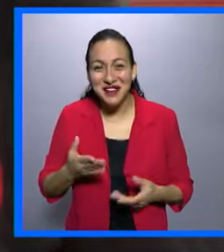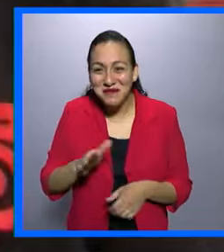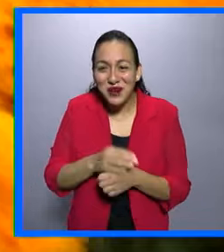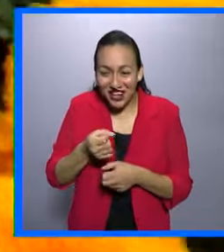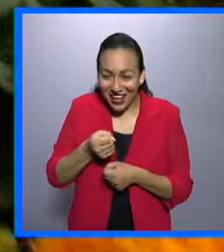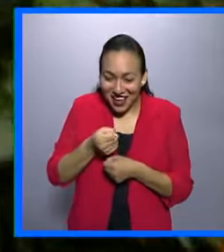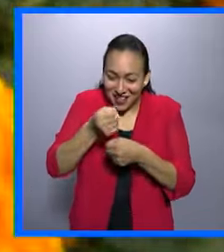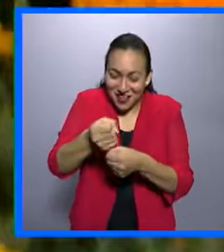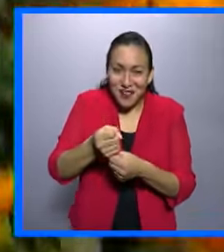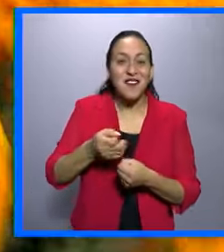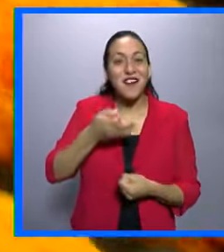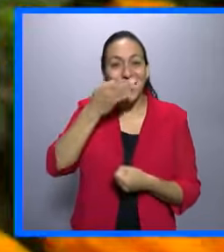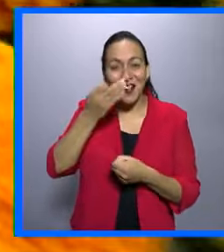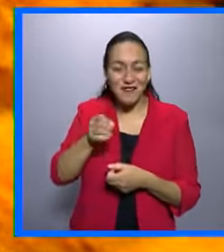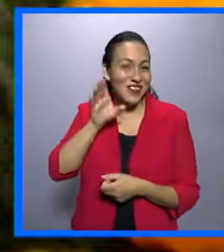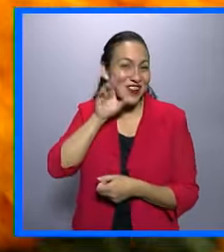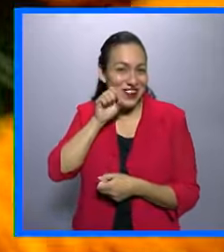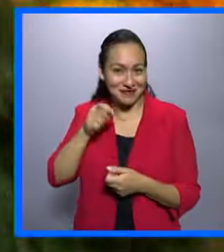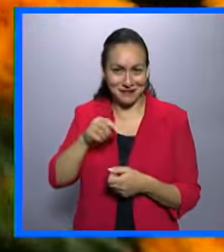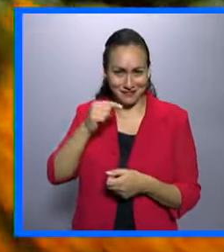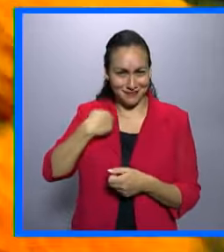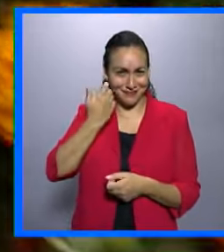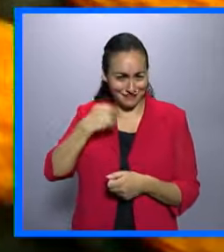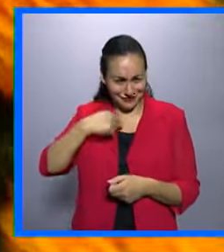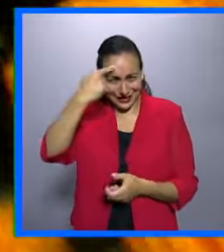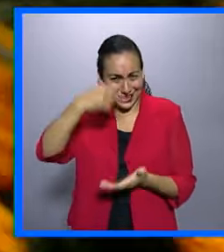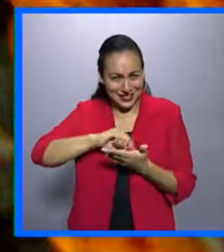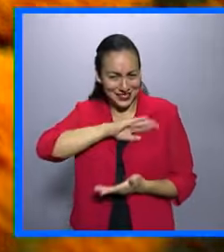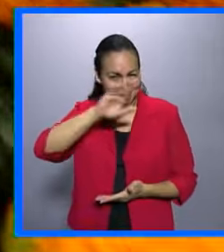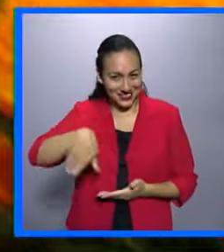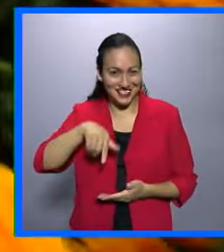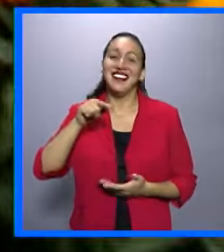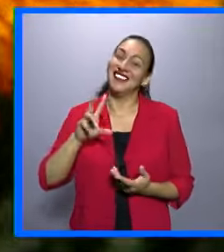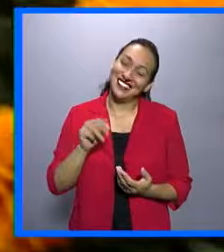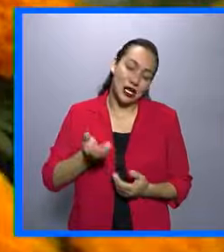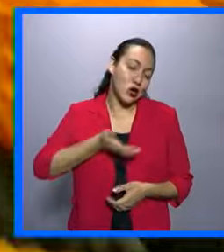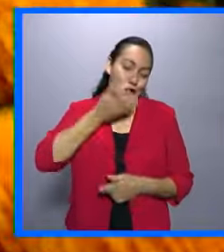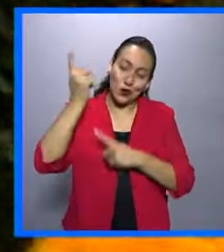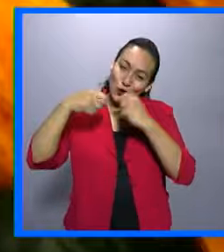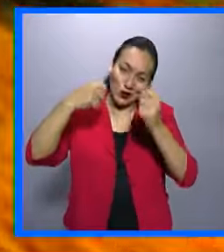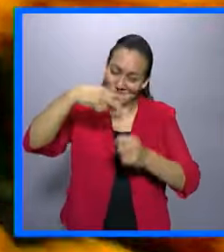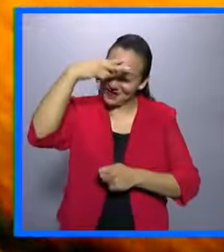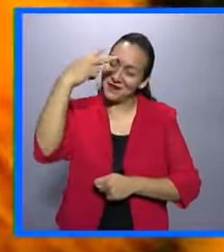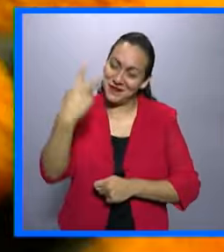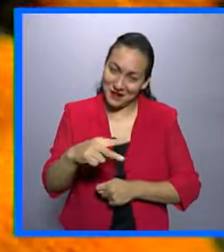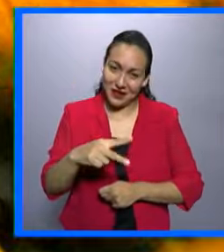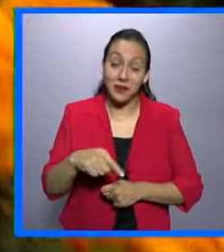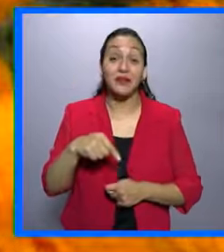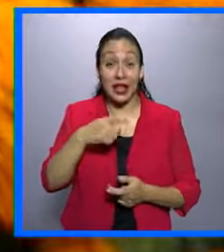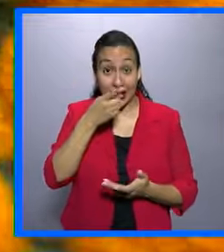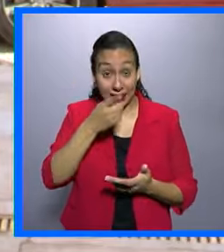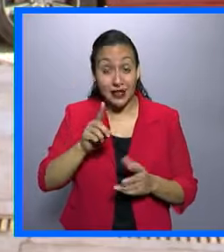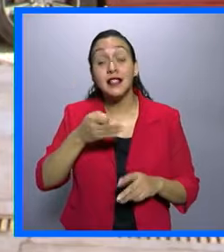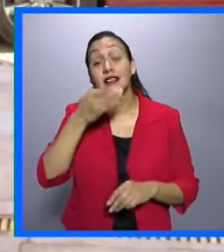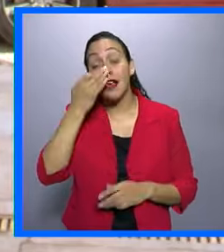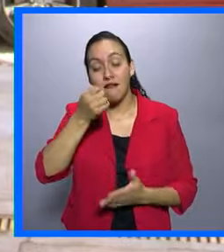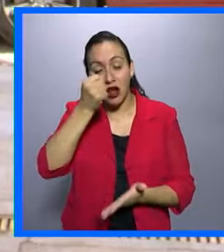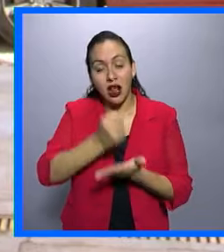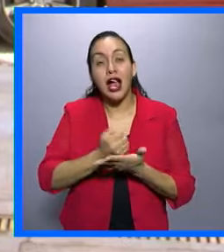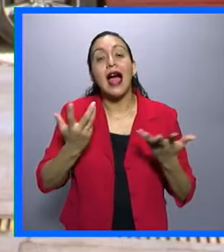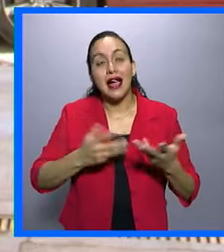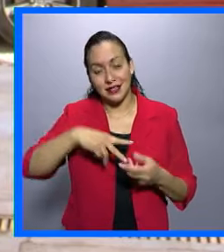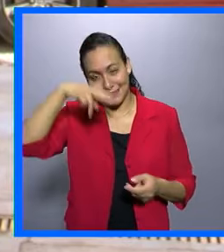¿No? Aún así, el cempasúchil que se vende en nuestro país tiene el sello de hecho en México. Donde